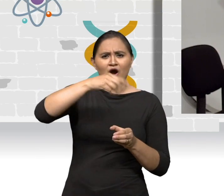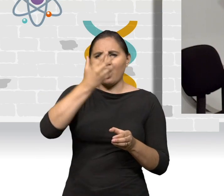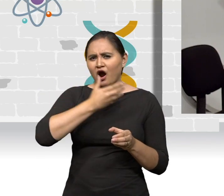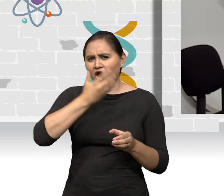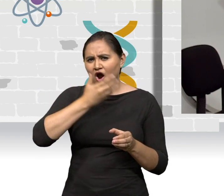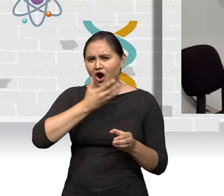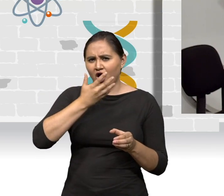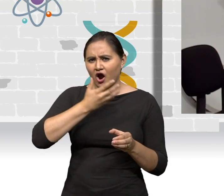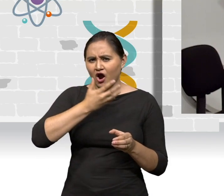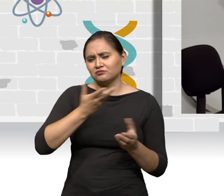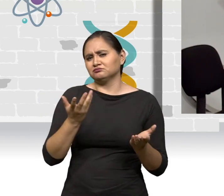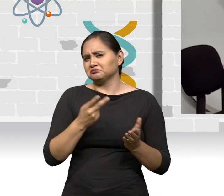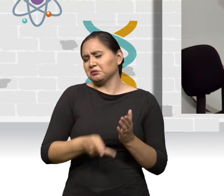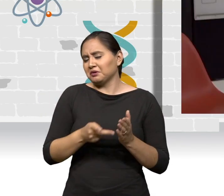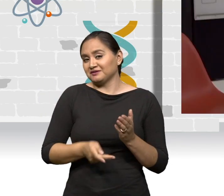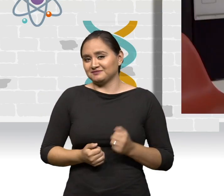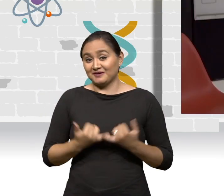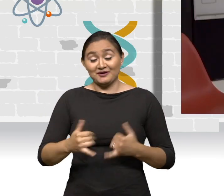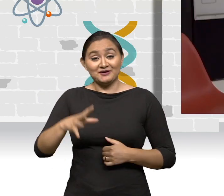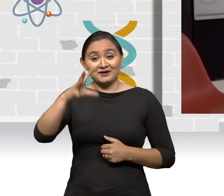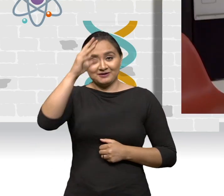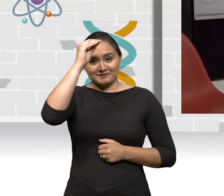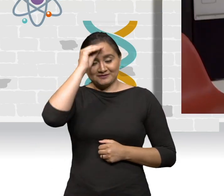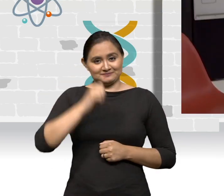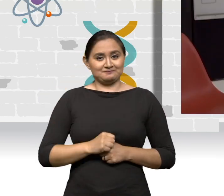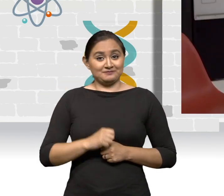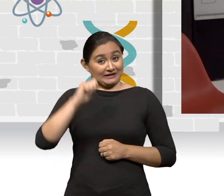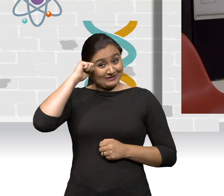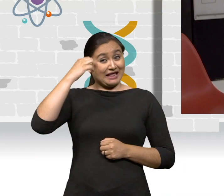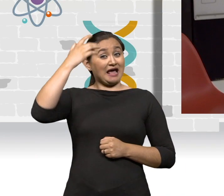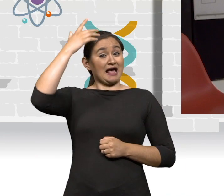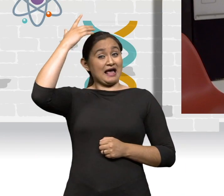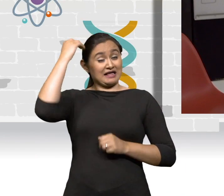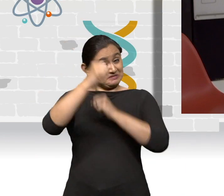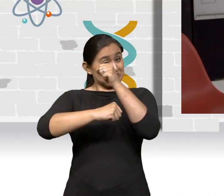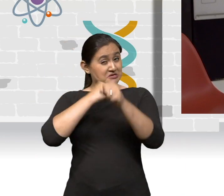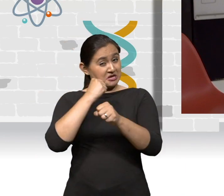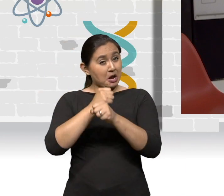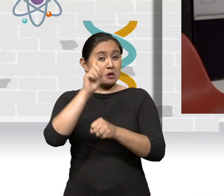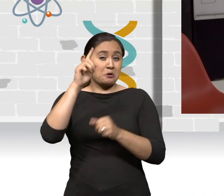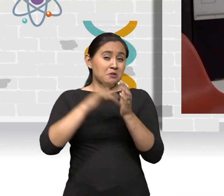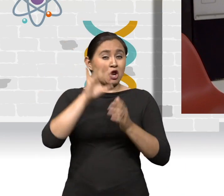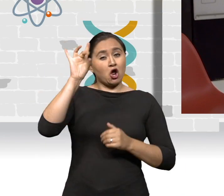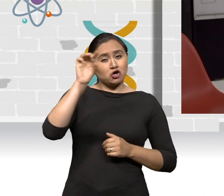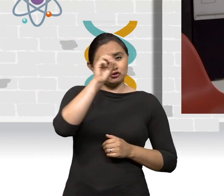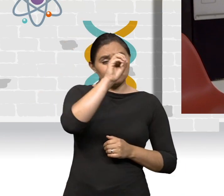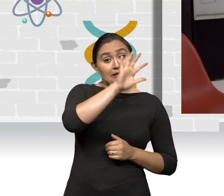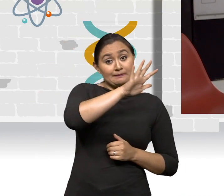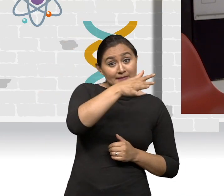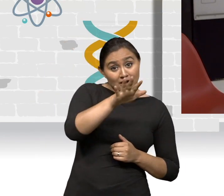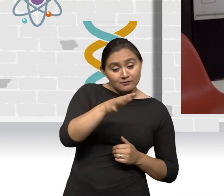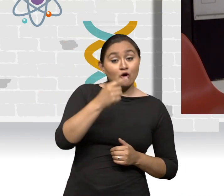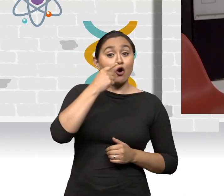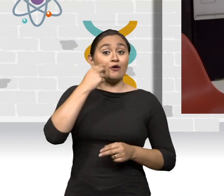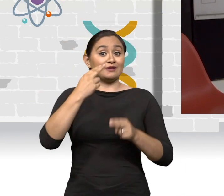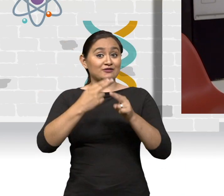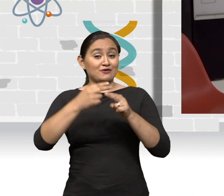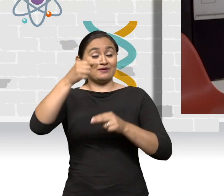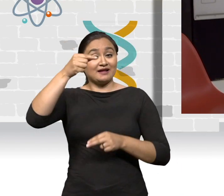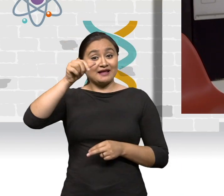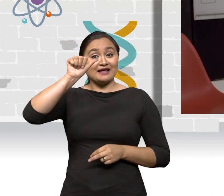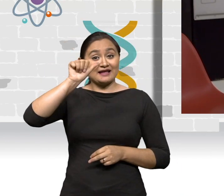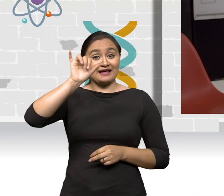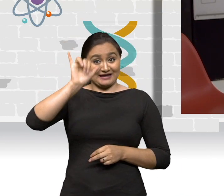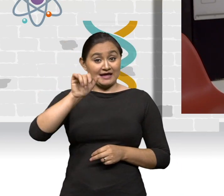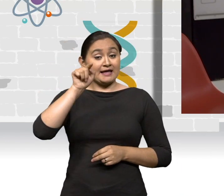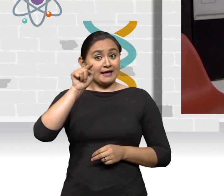Te invito a descubrirlo en la clase de hoy. A principios del siglo XIX, Joseph Gay-Lussac estudió la relación entre la